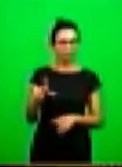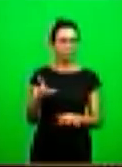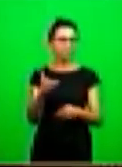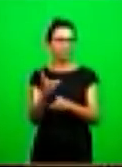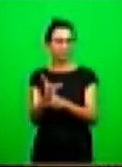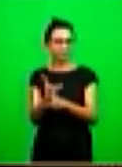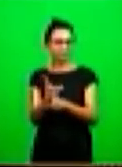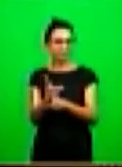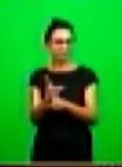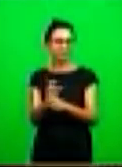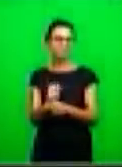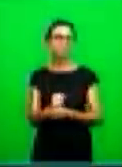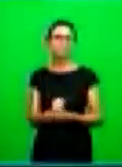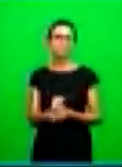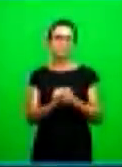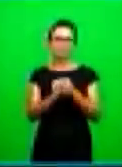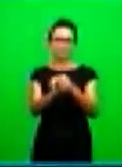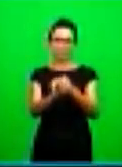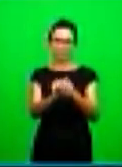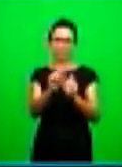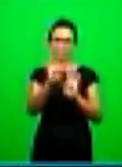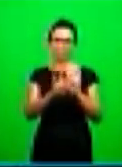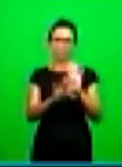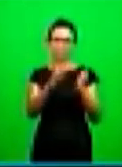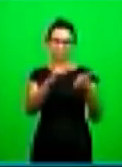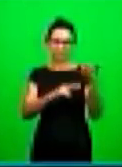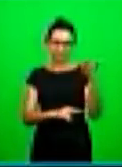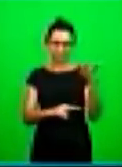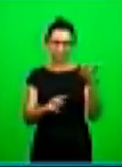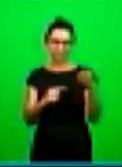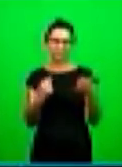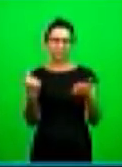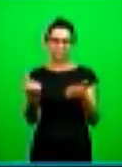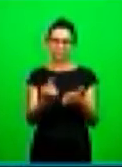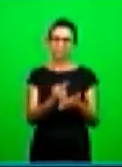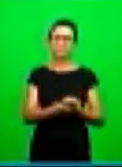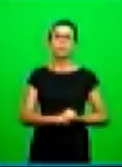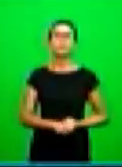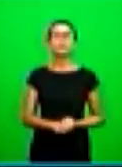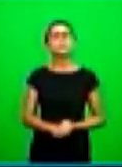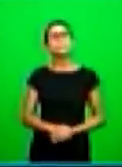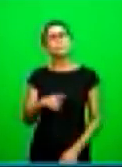¿Todos ya la encontraron? Entonces, todos juntos vamos a leer el texto, todos.